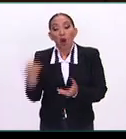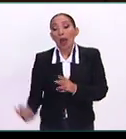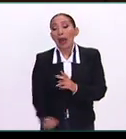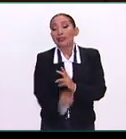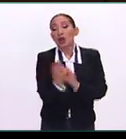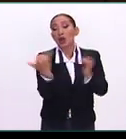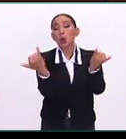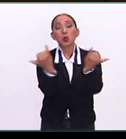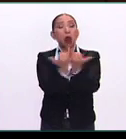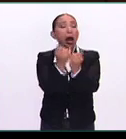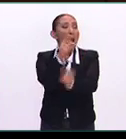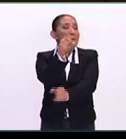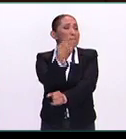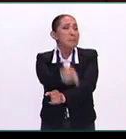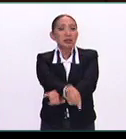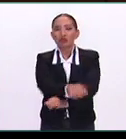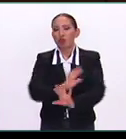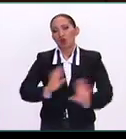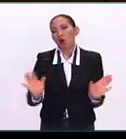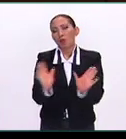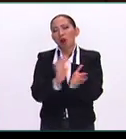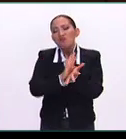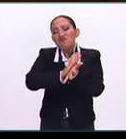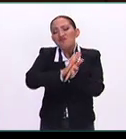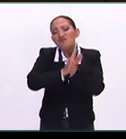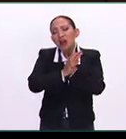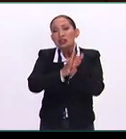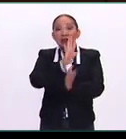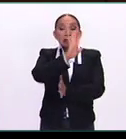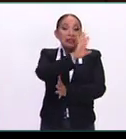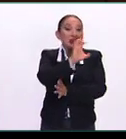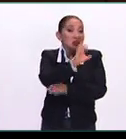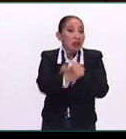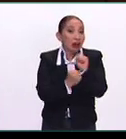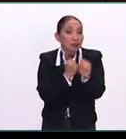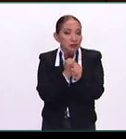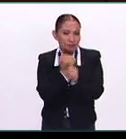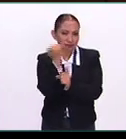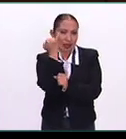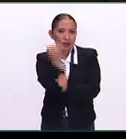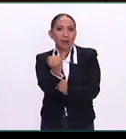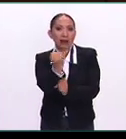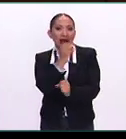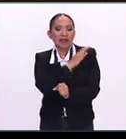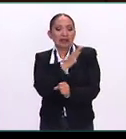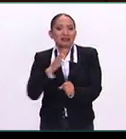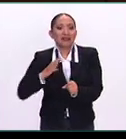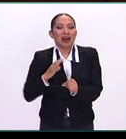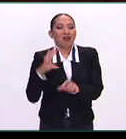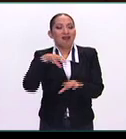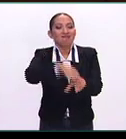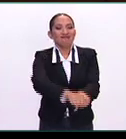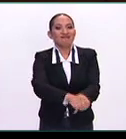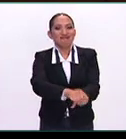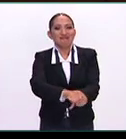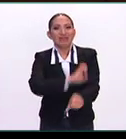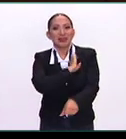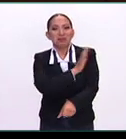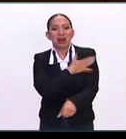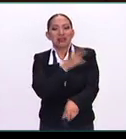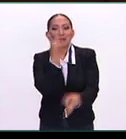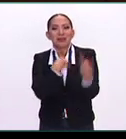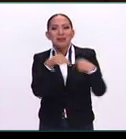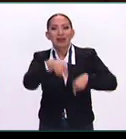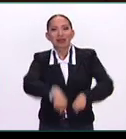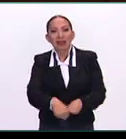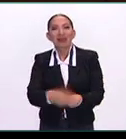perdurado en su quinta esencia, porque 5 siglos del cristianismo, de la cultura española,